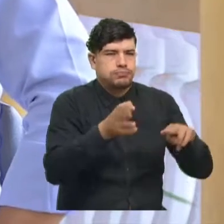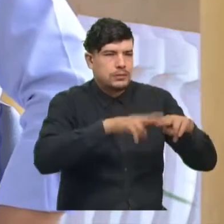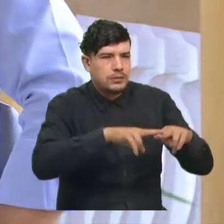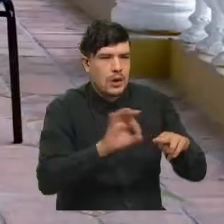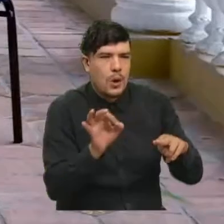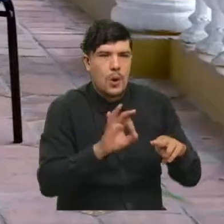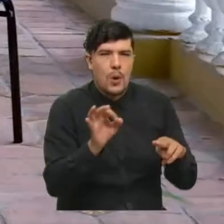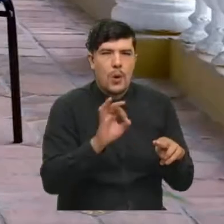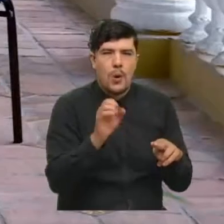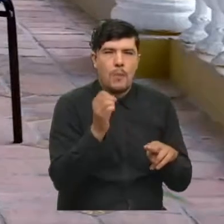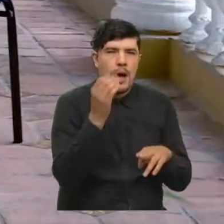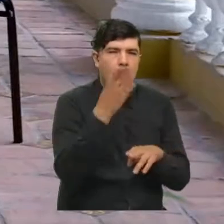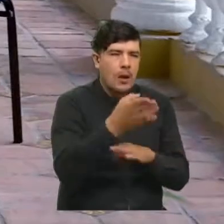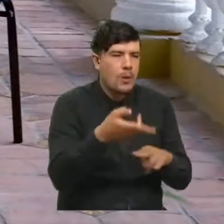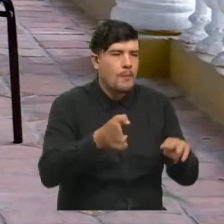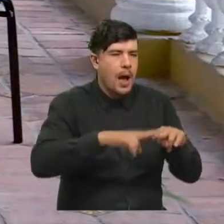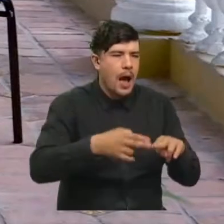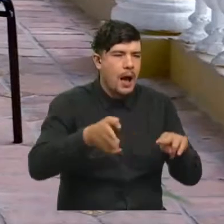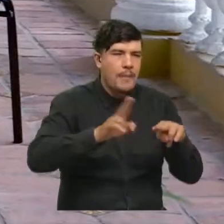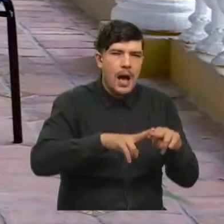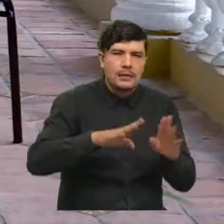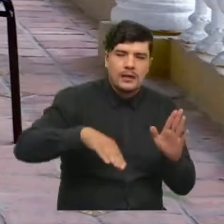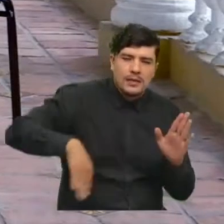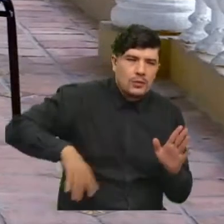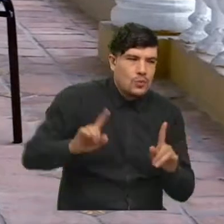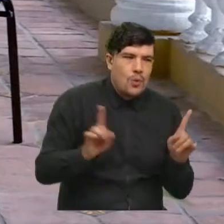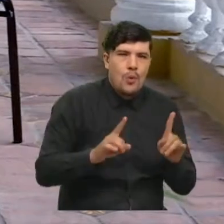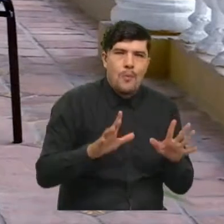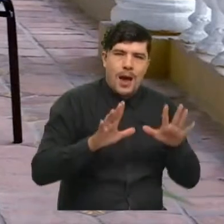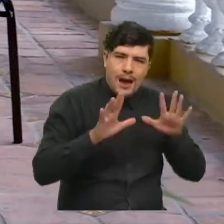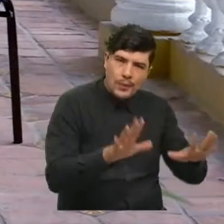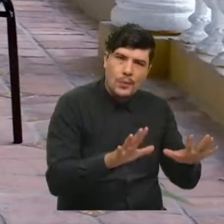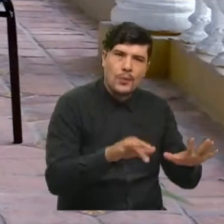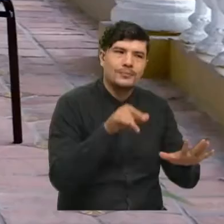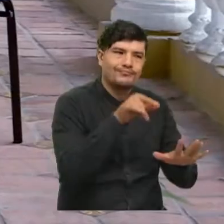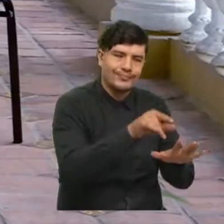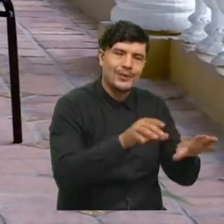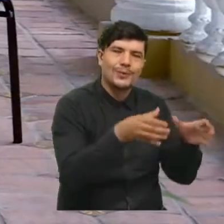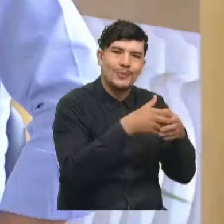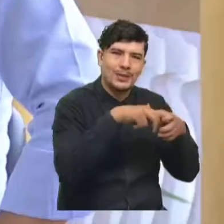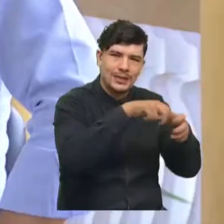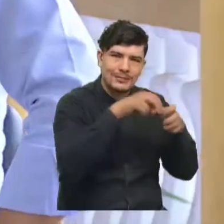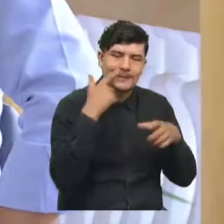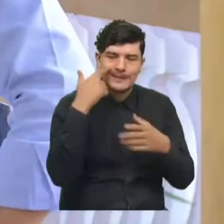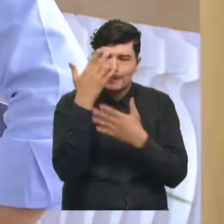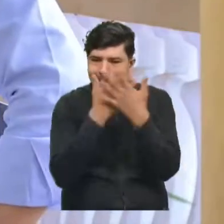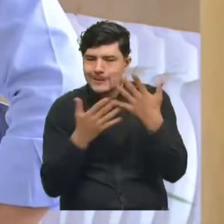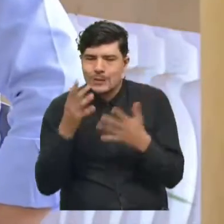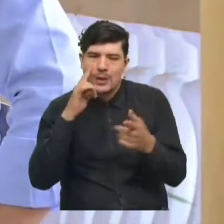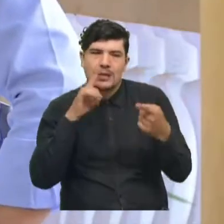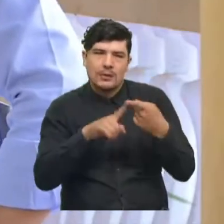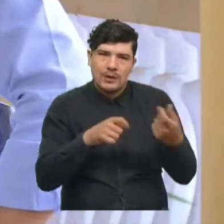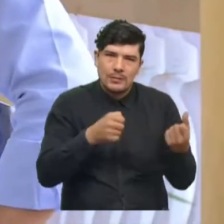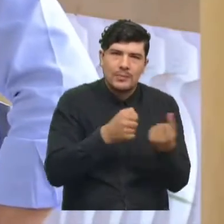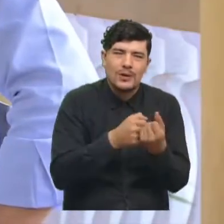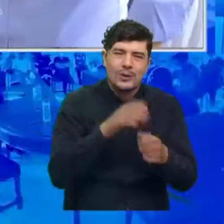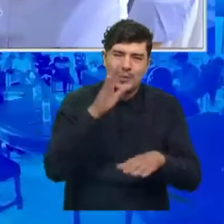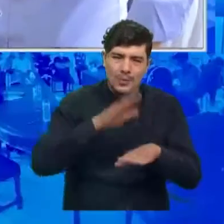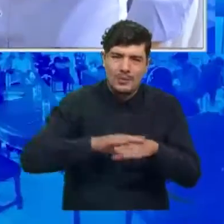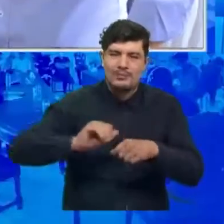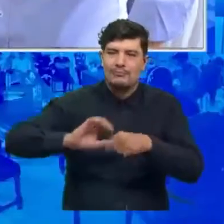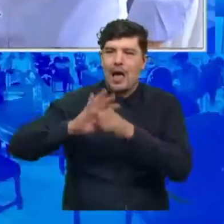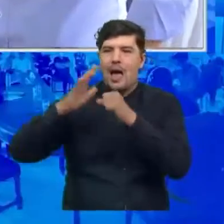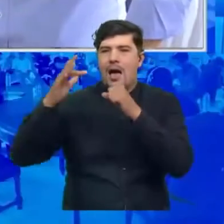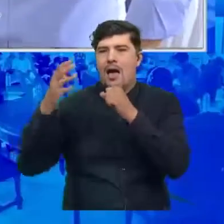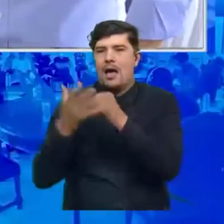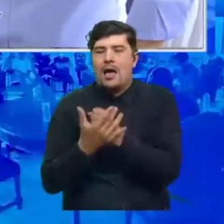o reducción de las mismas para que ellos también es uno de los sectores más golpeados producto de la pandemia que ya todos conocemos toda